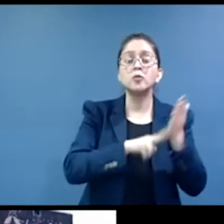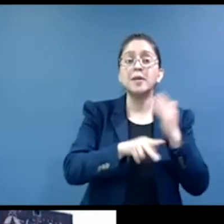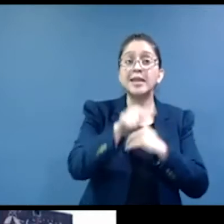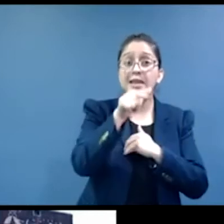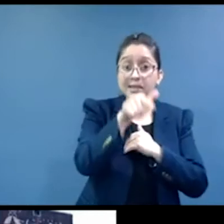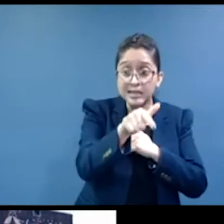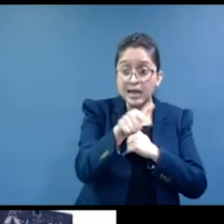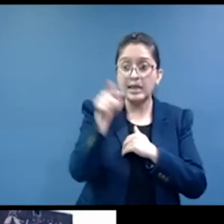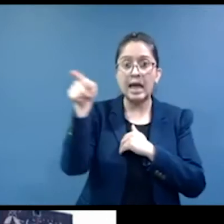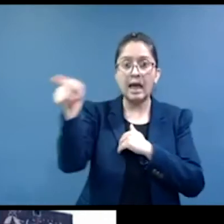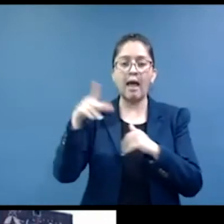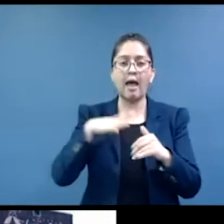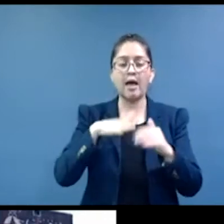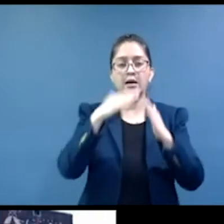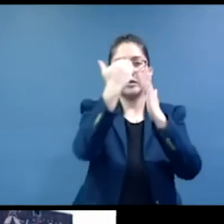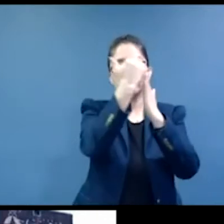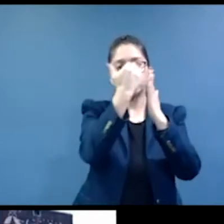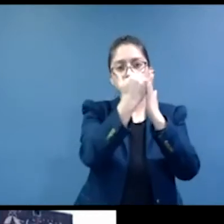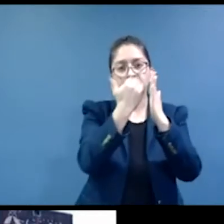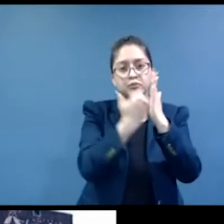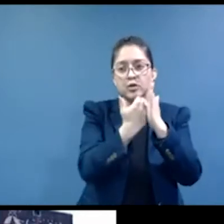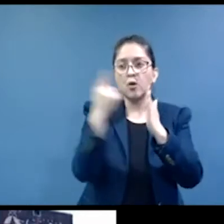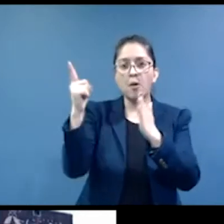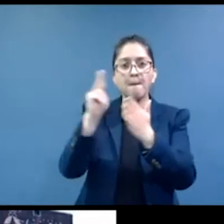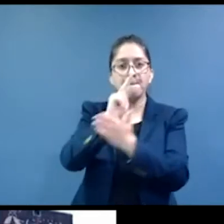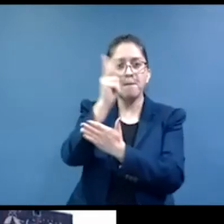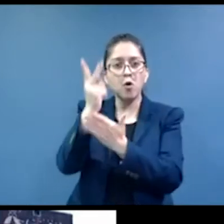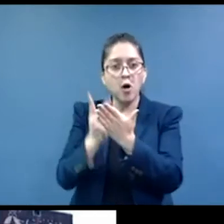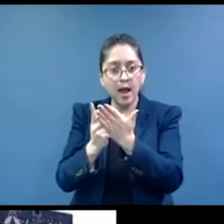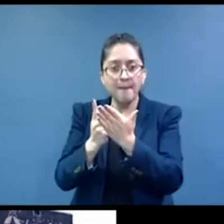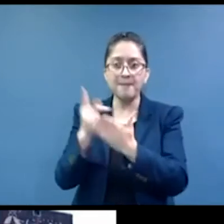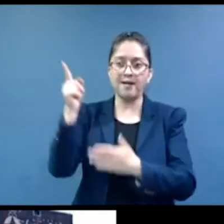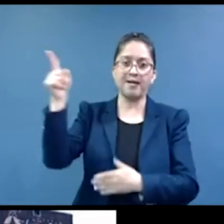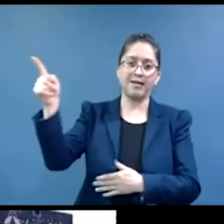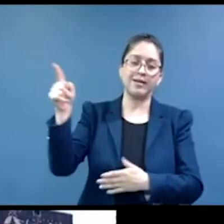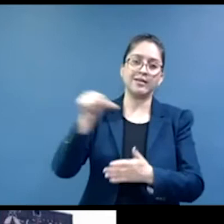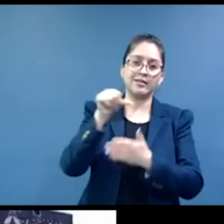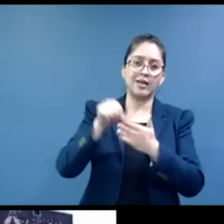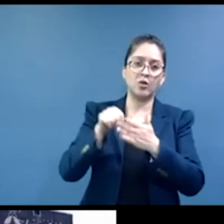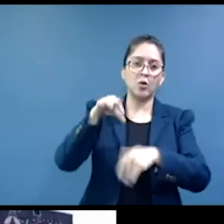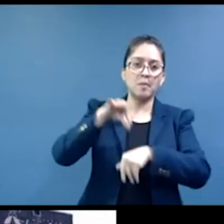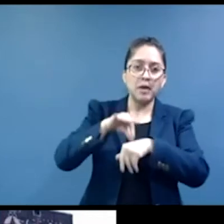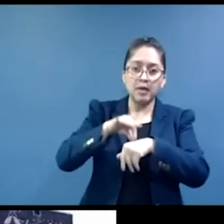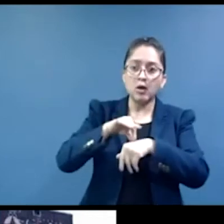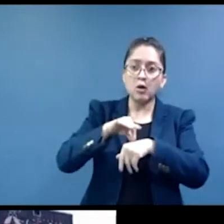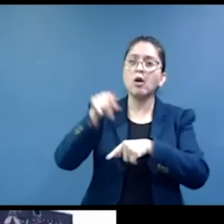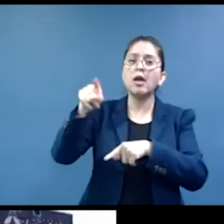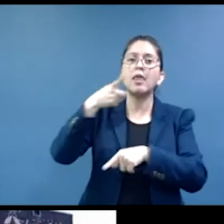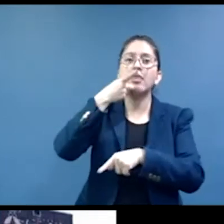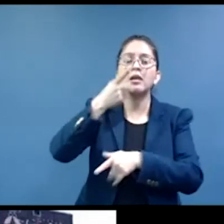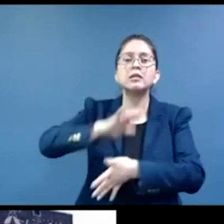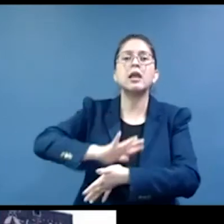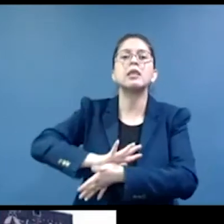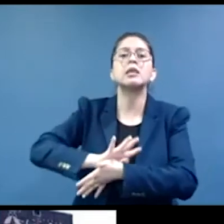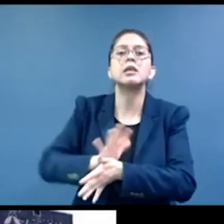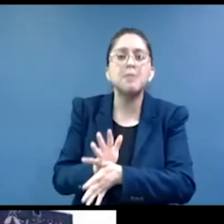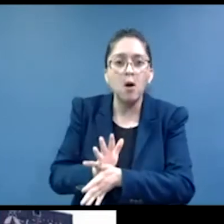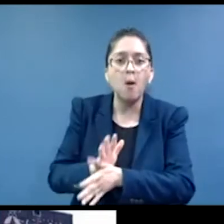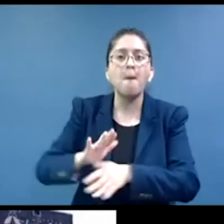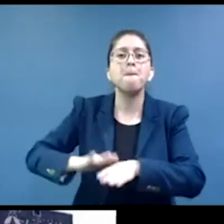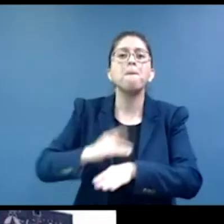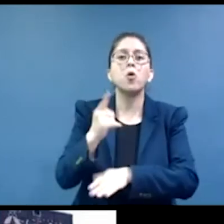de admisión al programa de reproducción asistida del Centro Médico Nacional eran discriminatorios, entre ellos el límite de